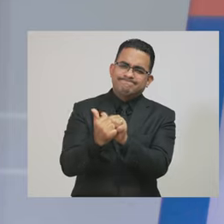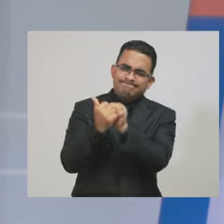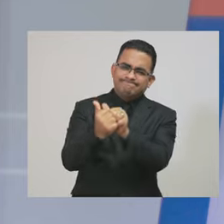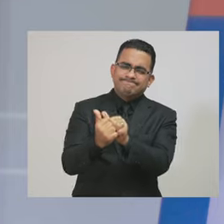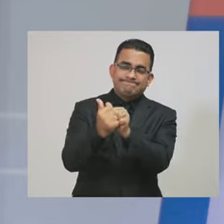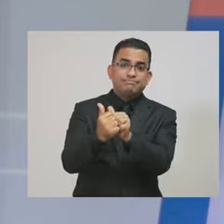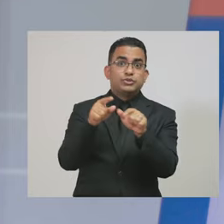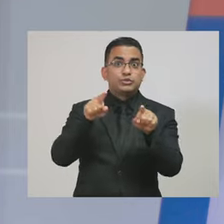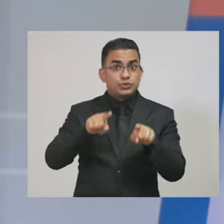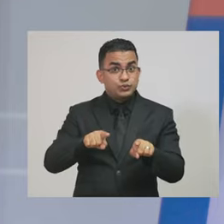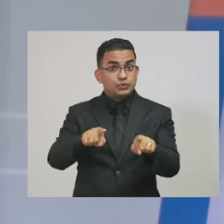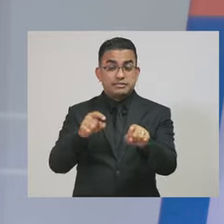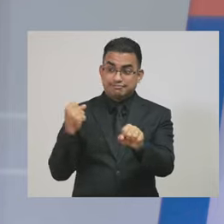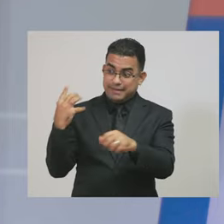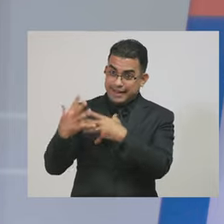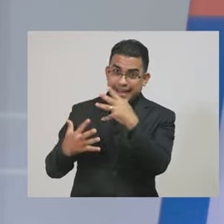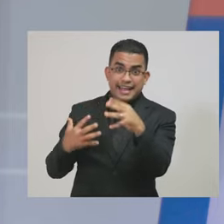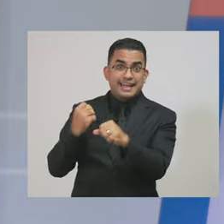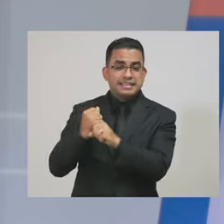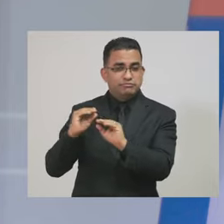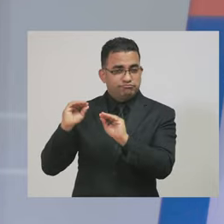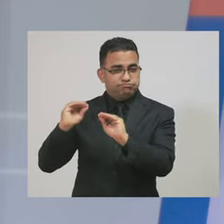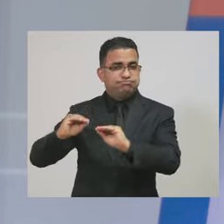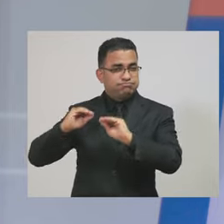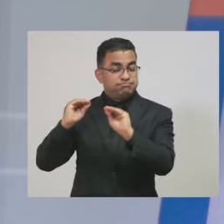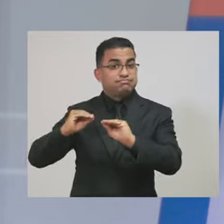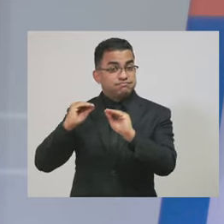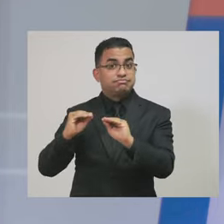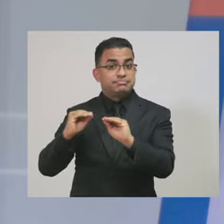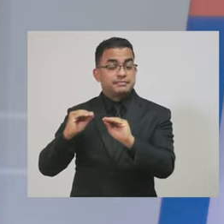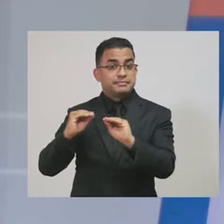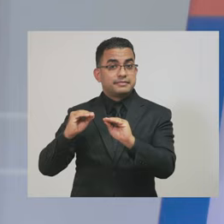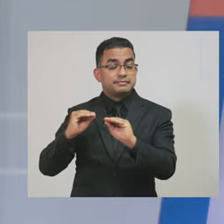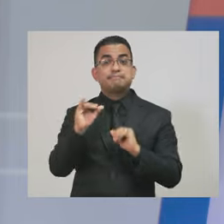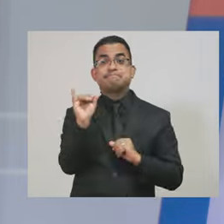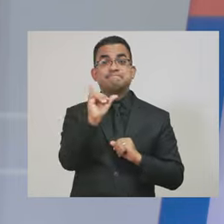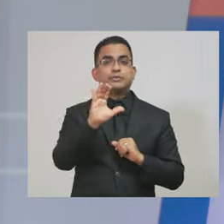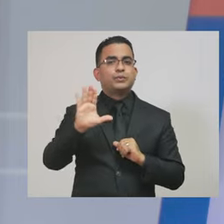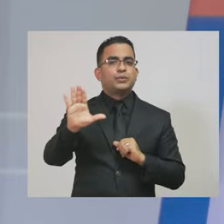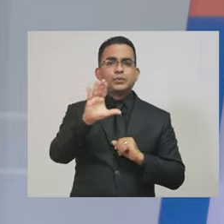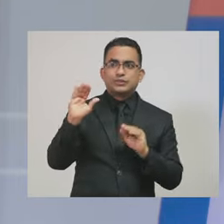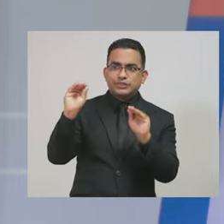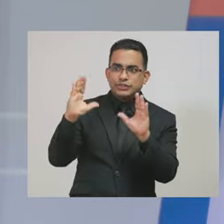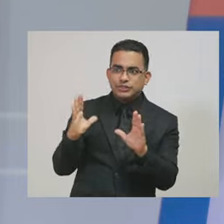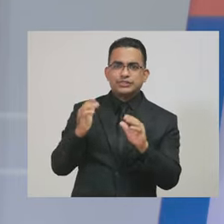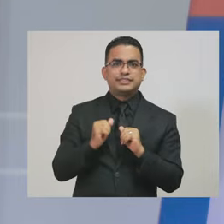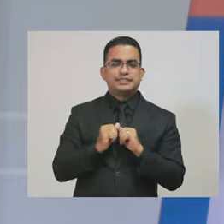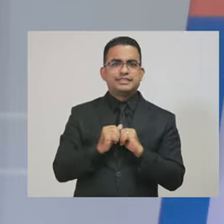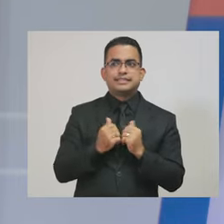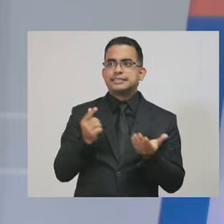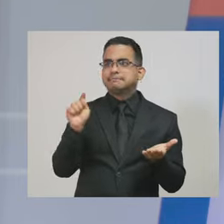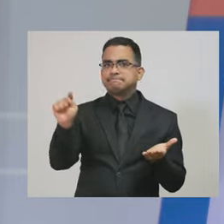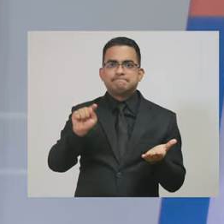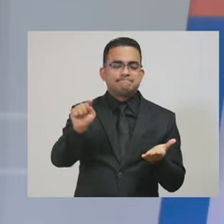durante estos años de formación pero también con sus docentes y todos